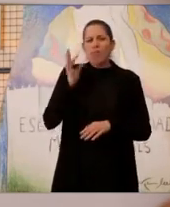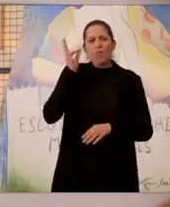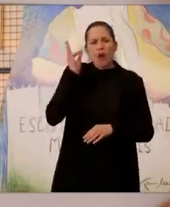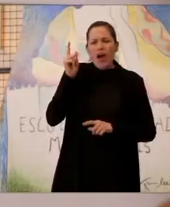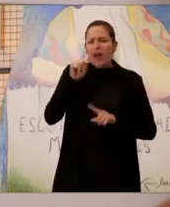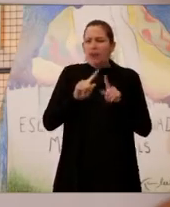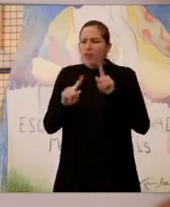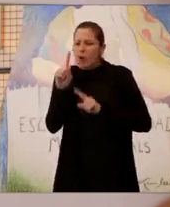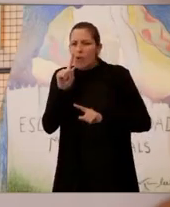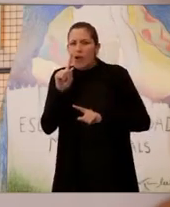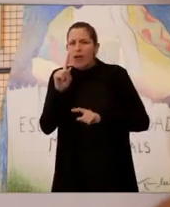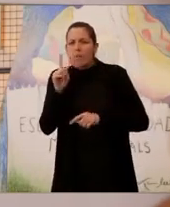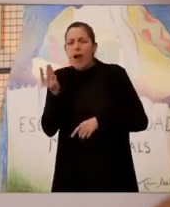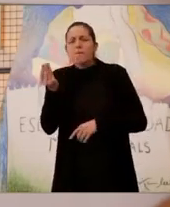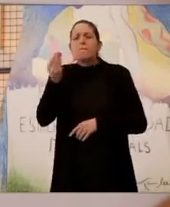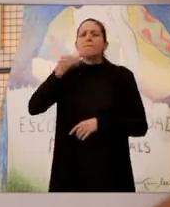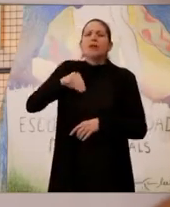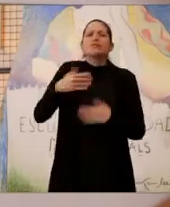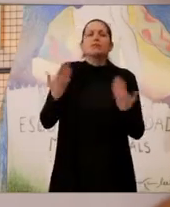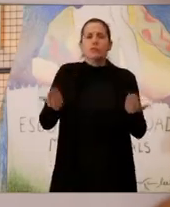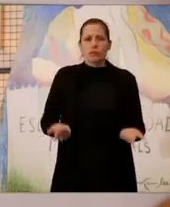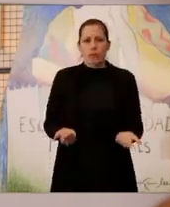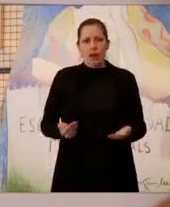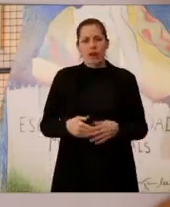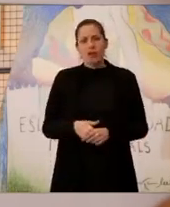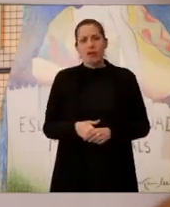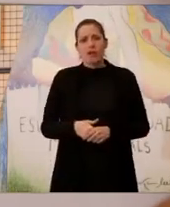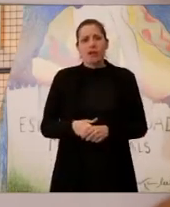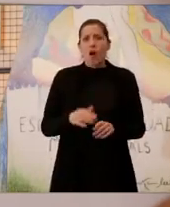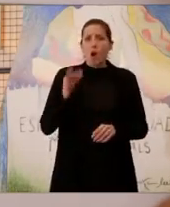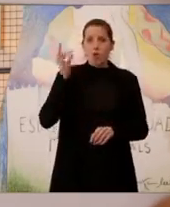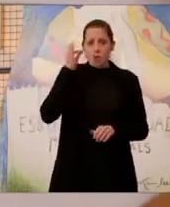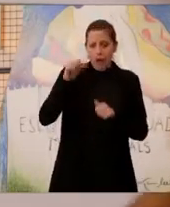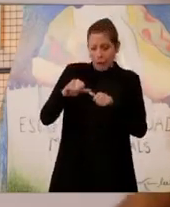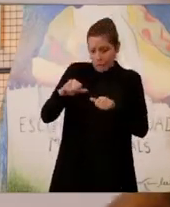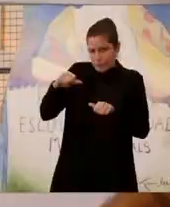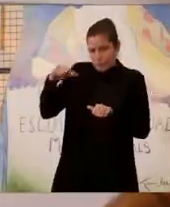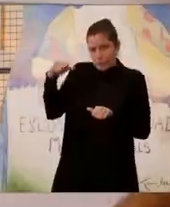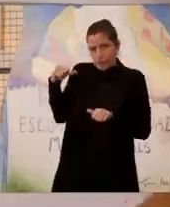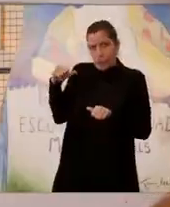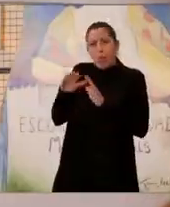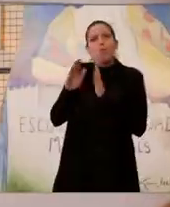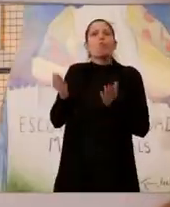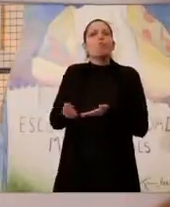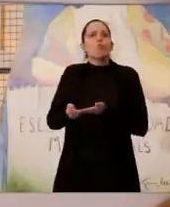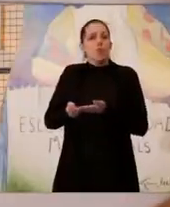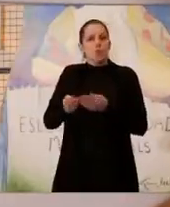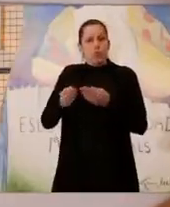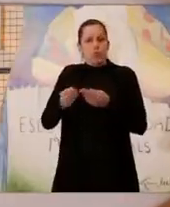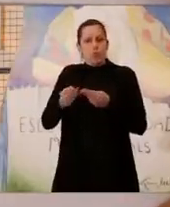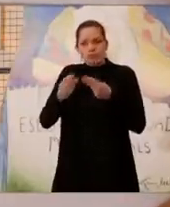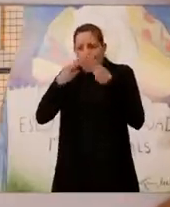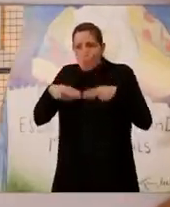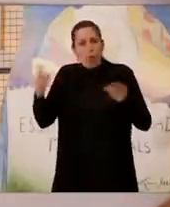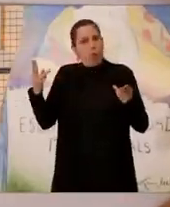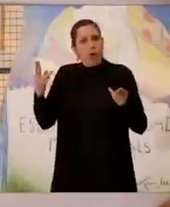pues que es que resulta que como las mujeres hemos estado fuera de este mundo público ni siquiera sabemos